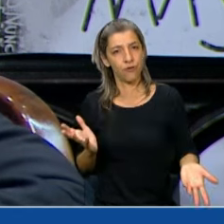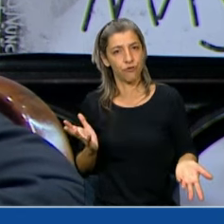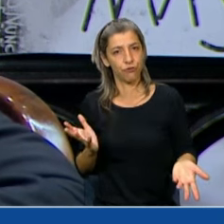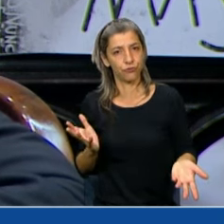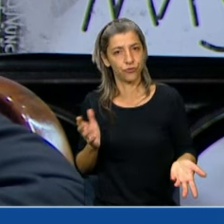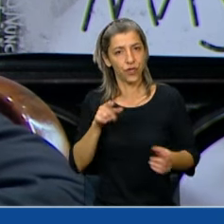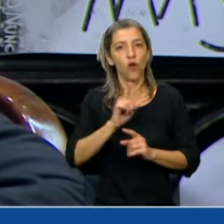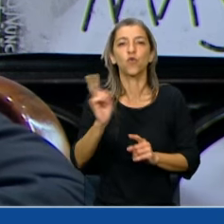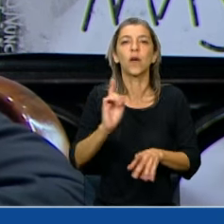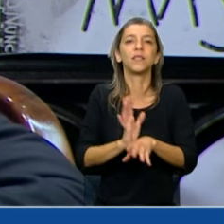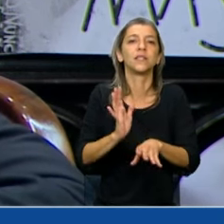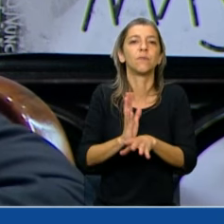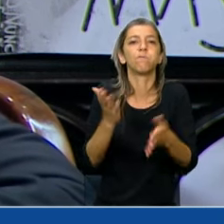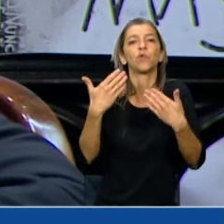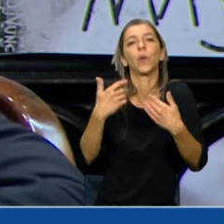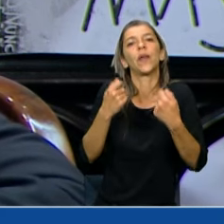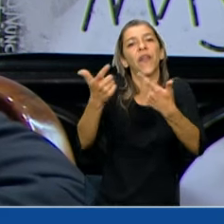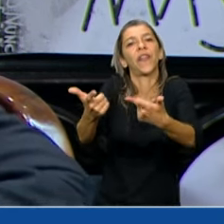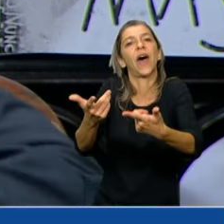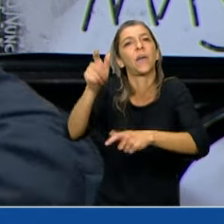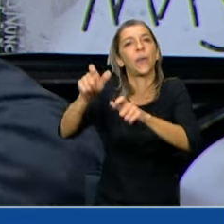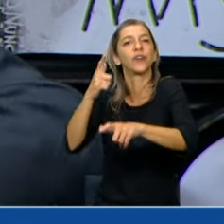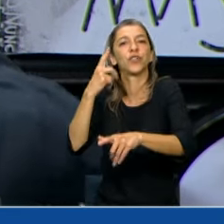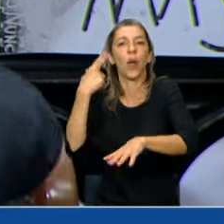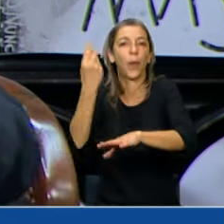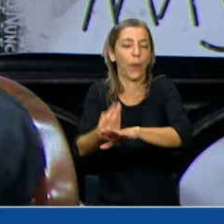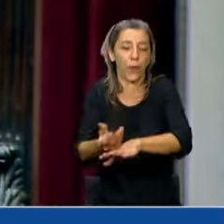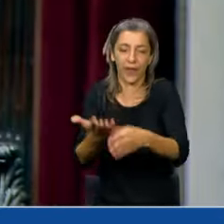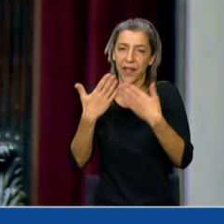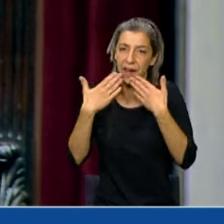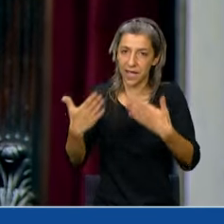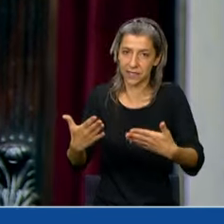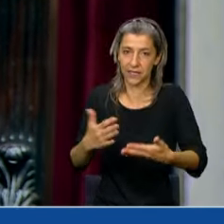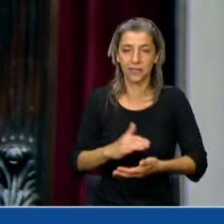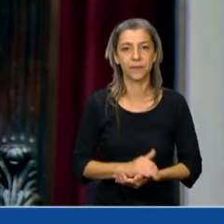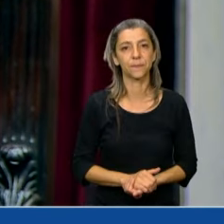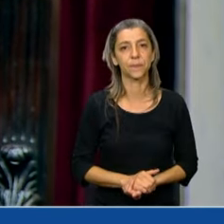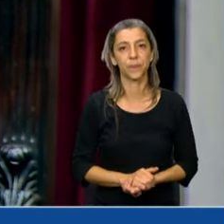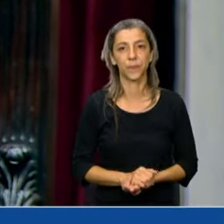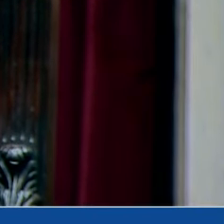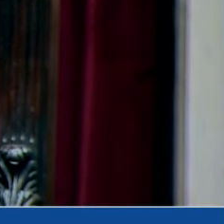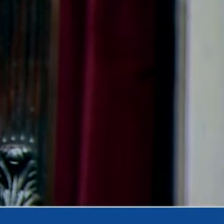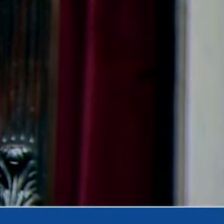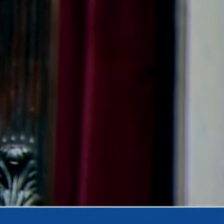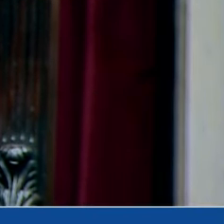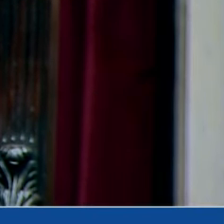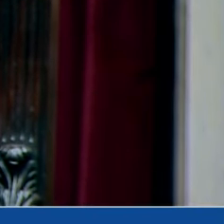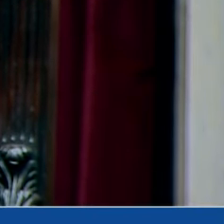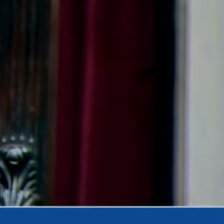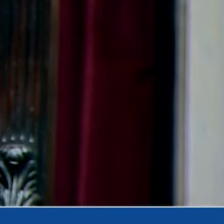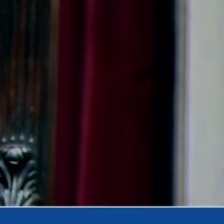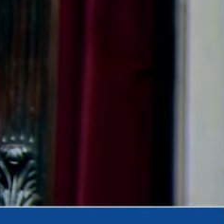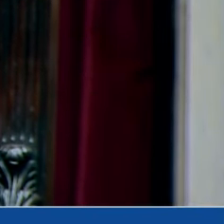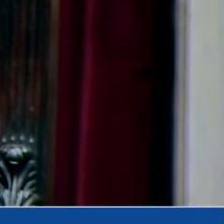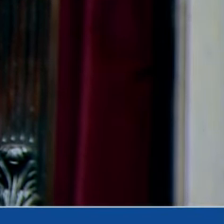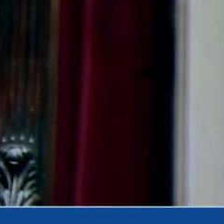como posibilidad para que la gente pueda alquilar gracias gracias diputado Yi tiene